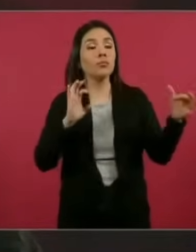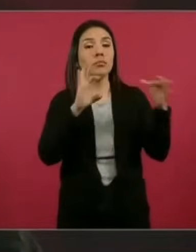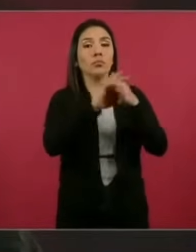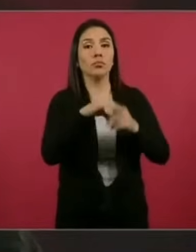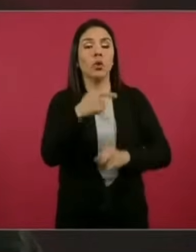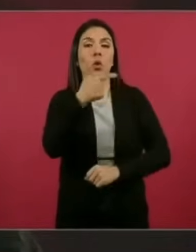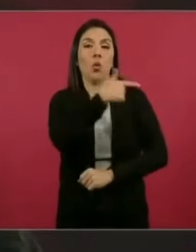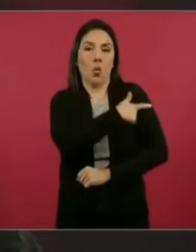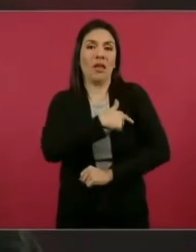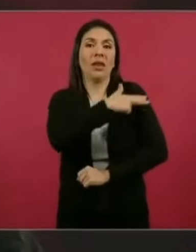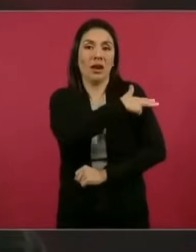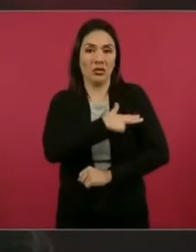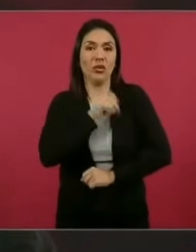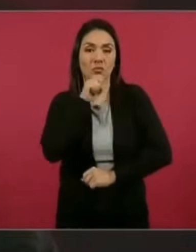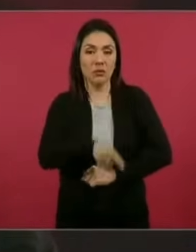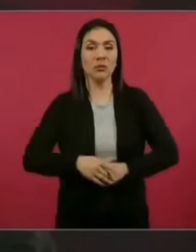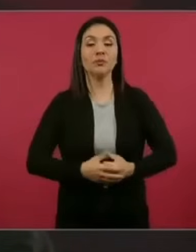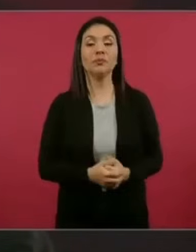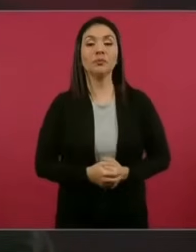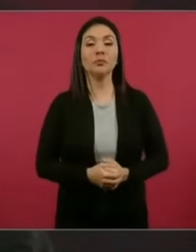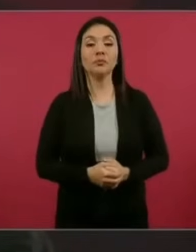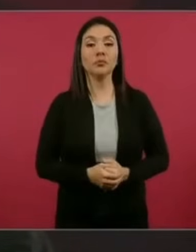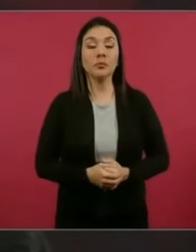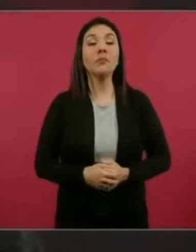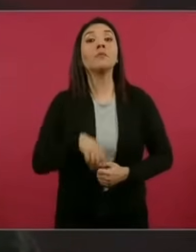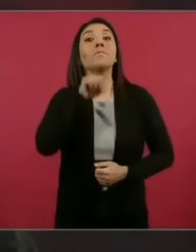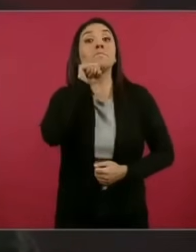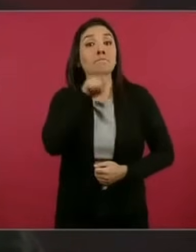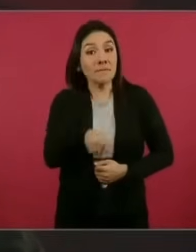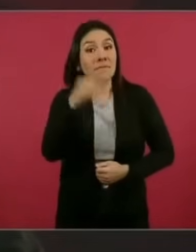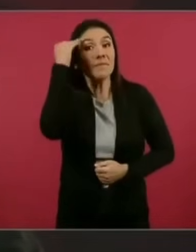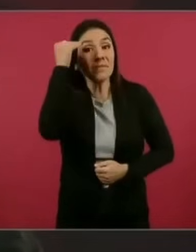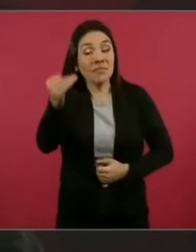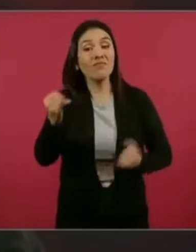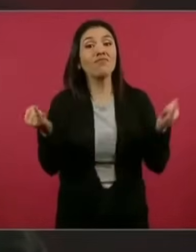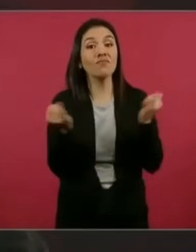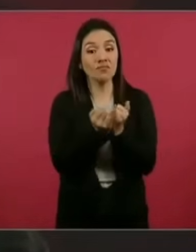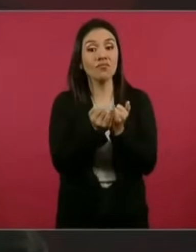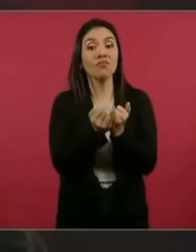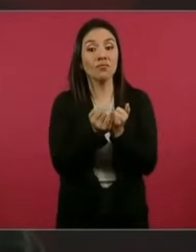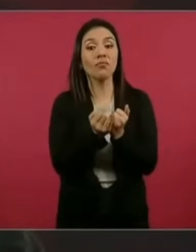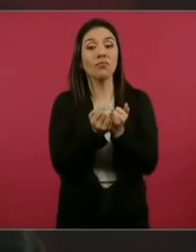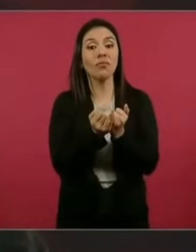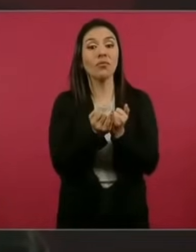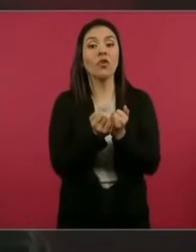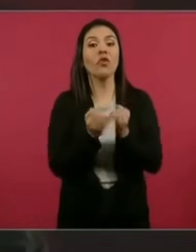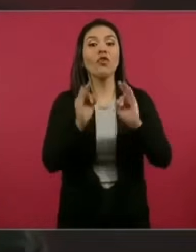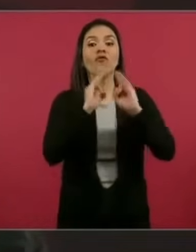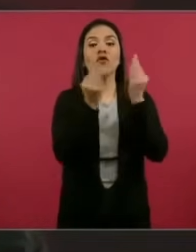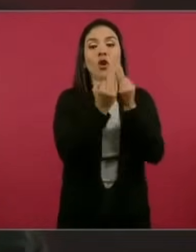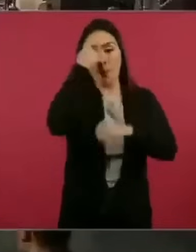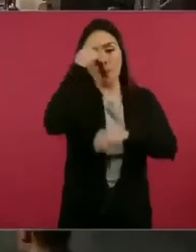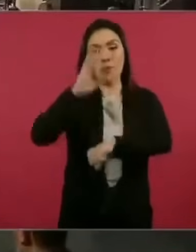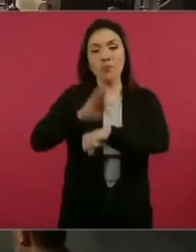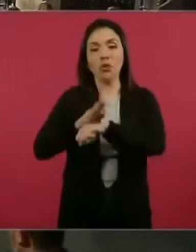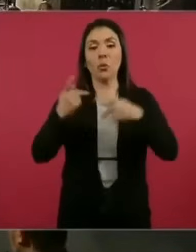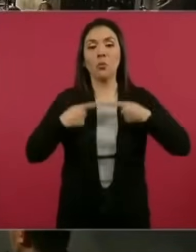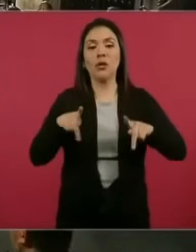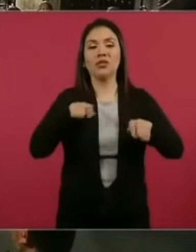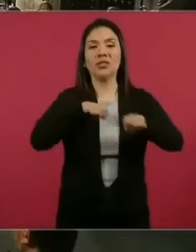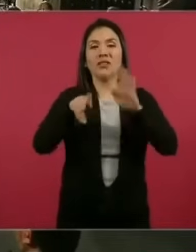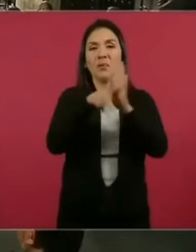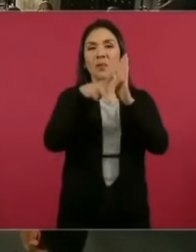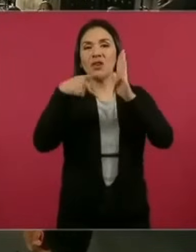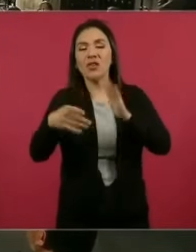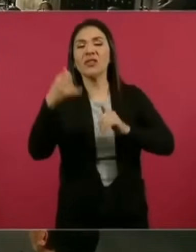Nacional. Al mismo tiempo, de manera paralela, el mecanismo de protección de periodistas y